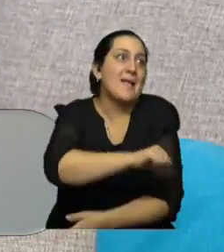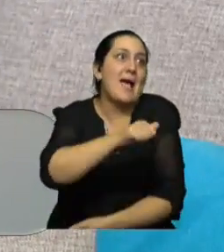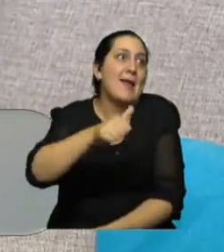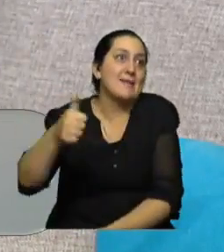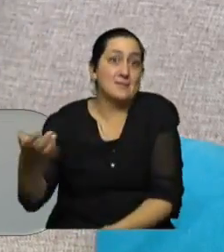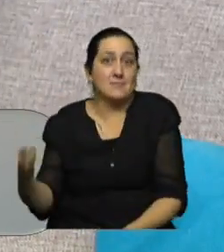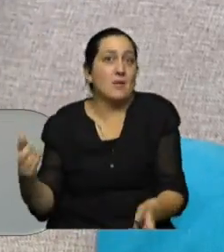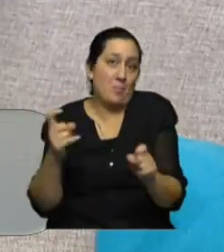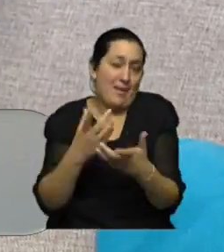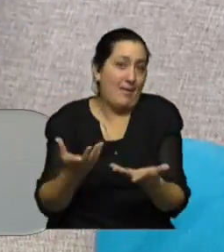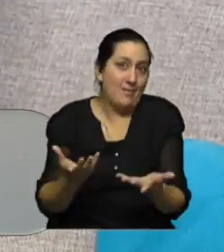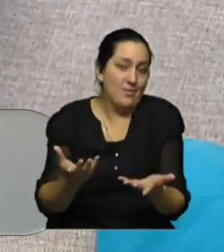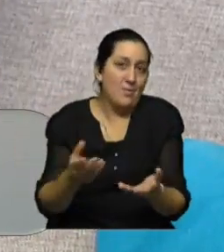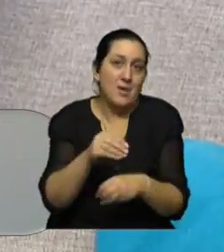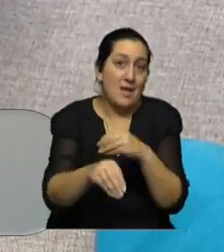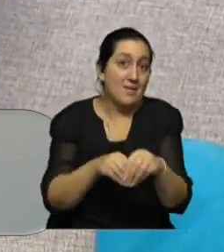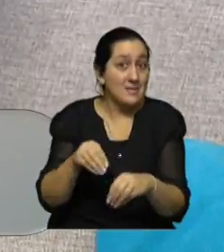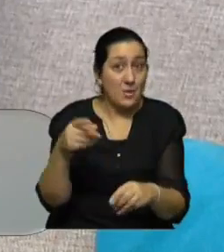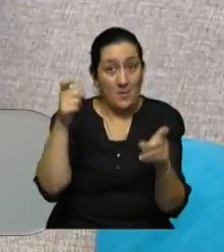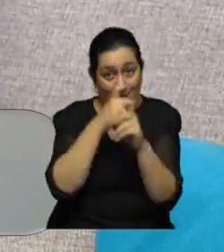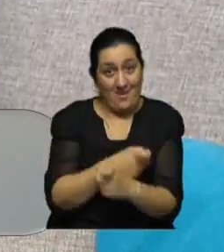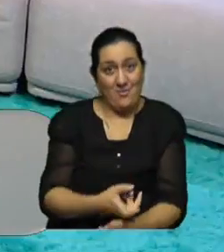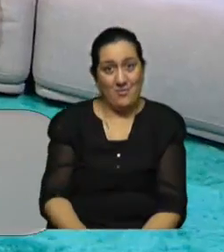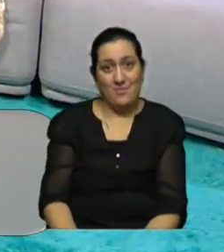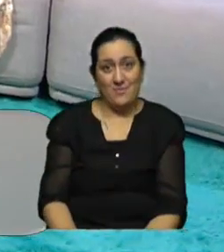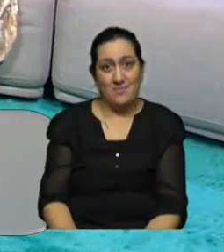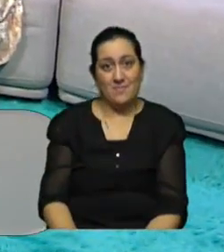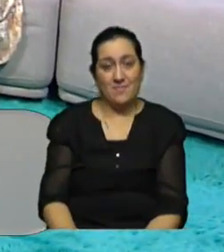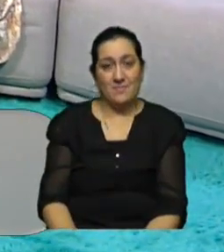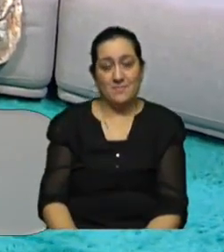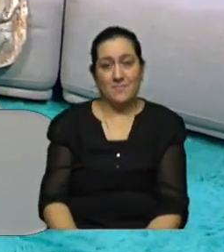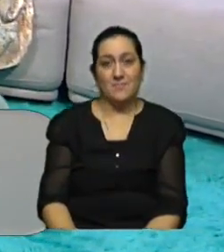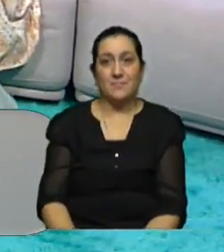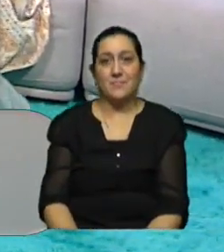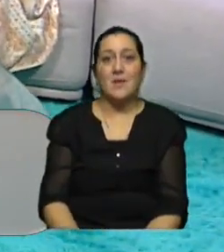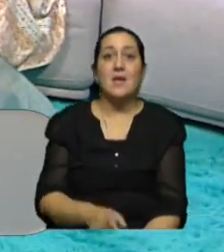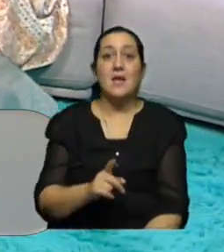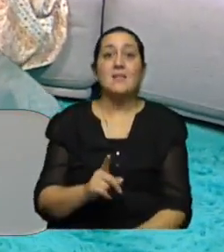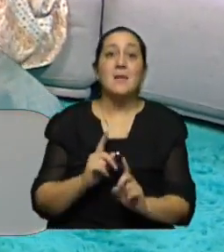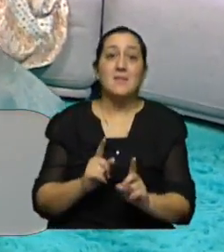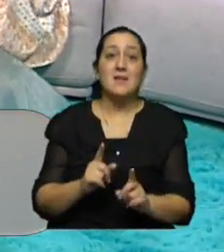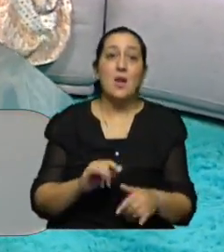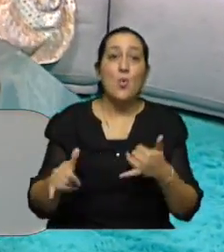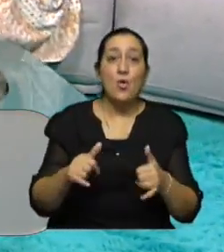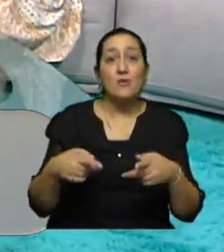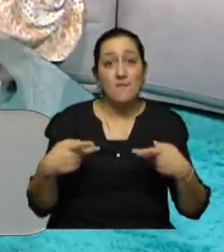así porque siempre, el ajedrez es muy complicado. Hay que mandar a los dirigentes de fútbol a hacer ajedrez.